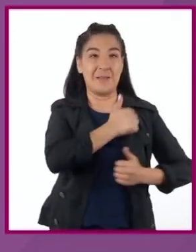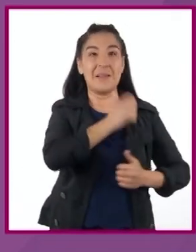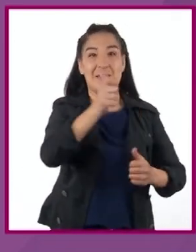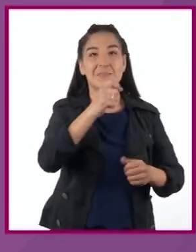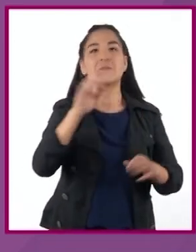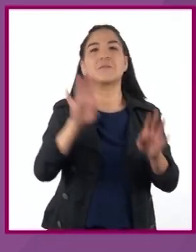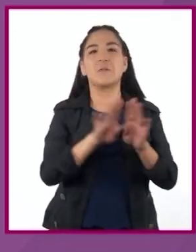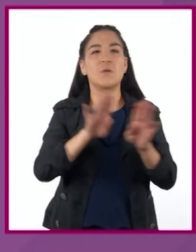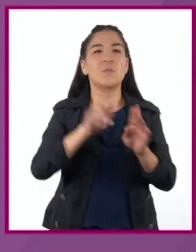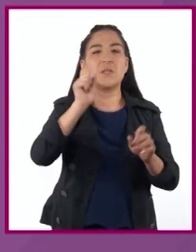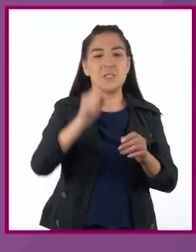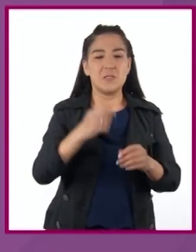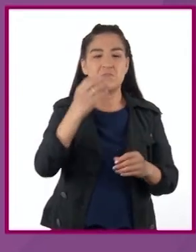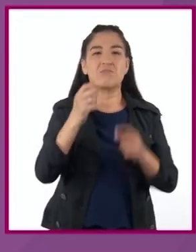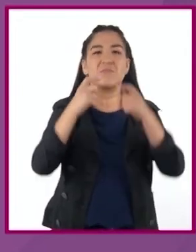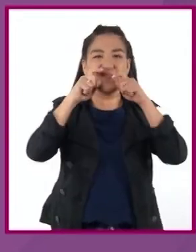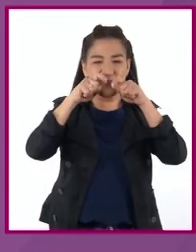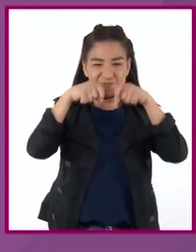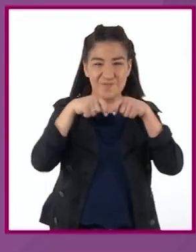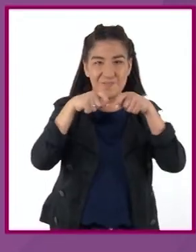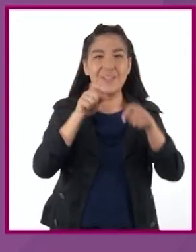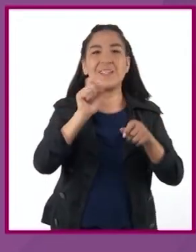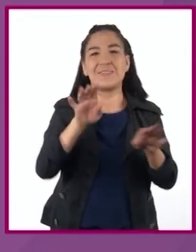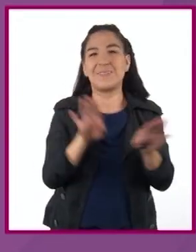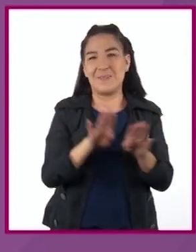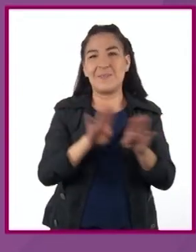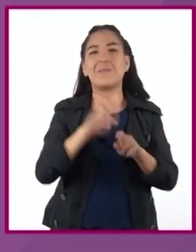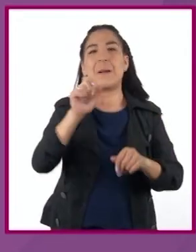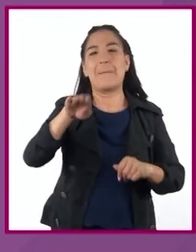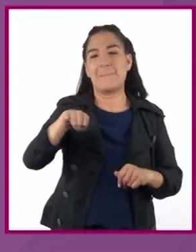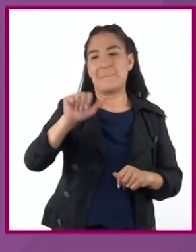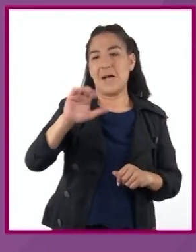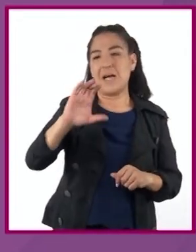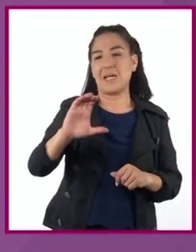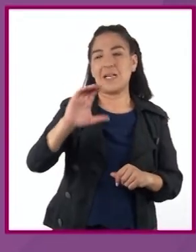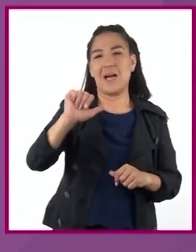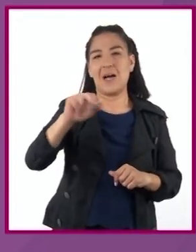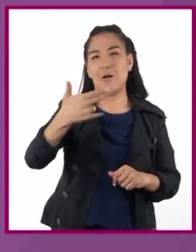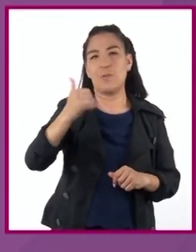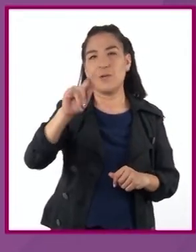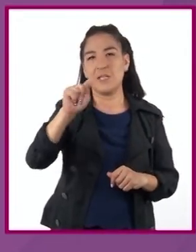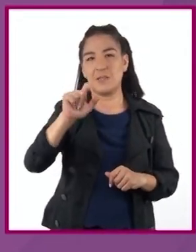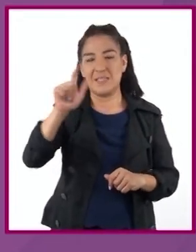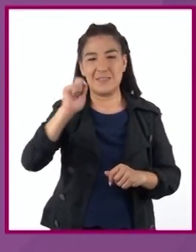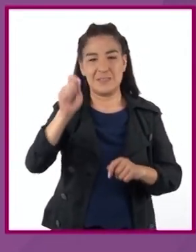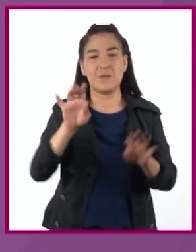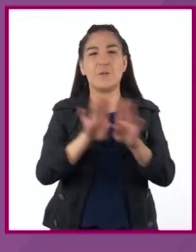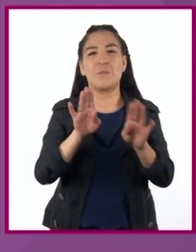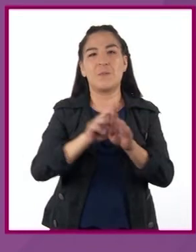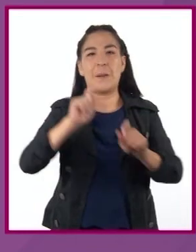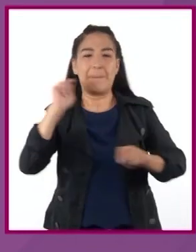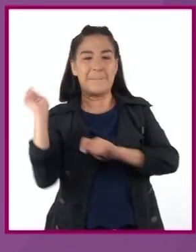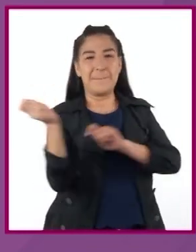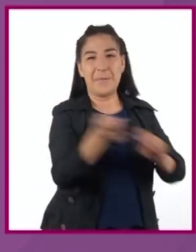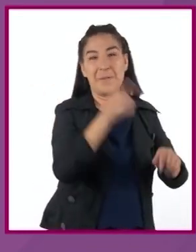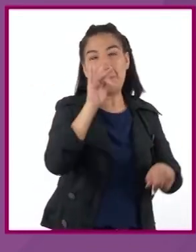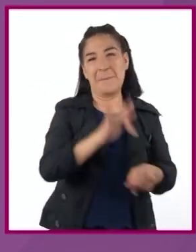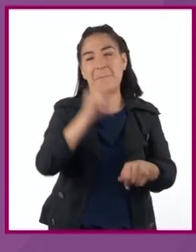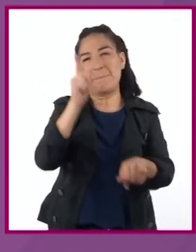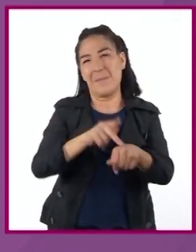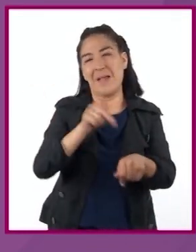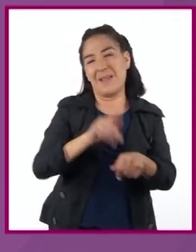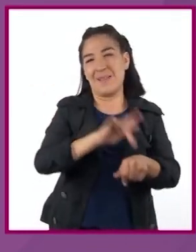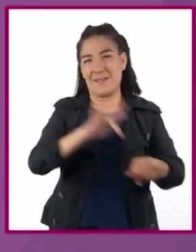labio inferior, así como el uso de macuahuitl, que era una espada de madera con hojas de pedernal y obsidiana, y